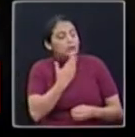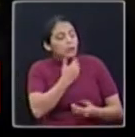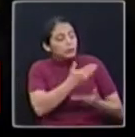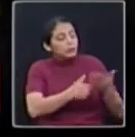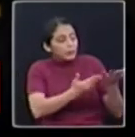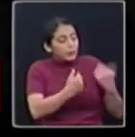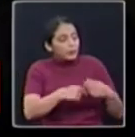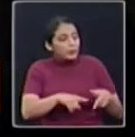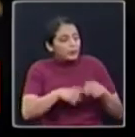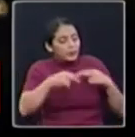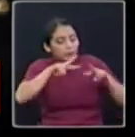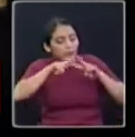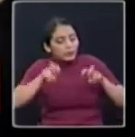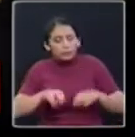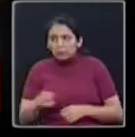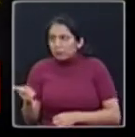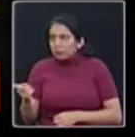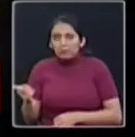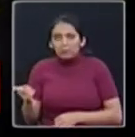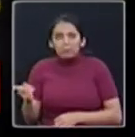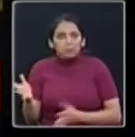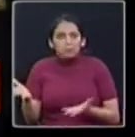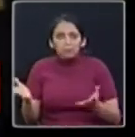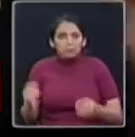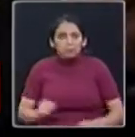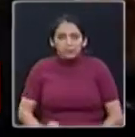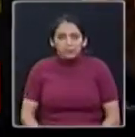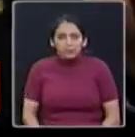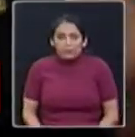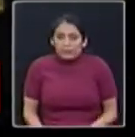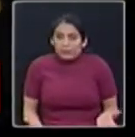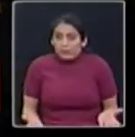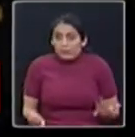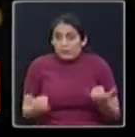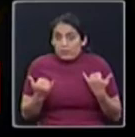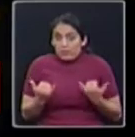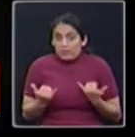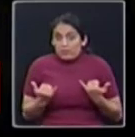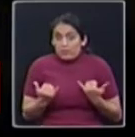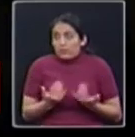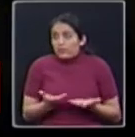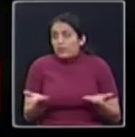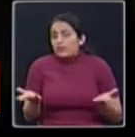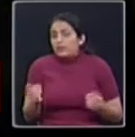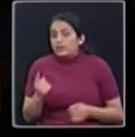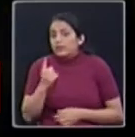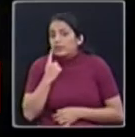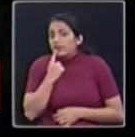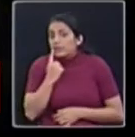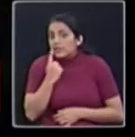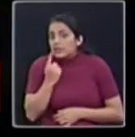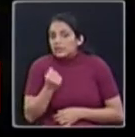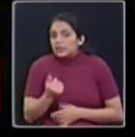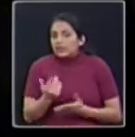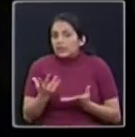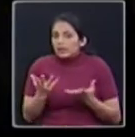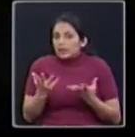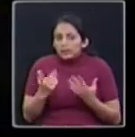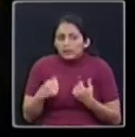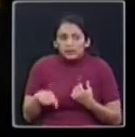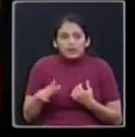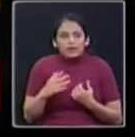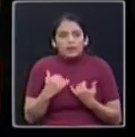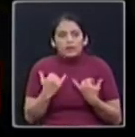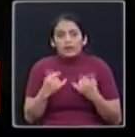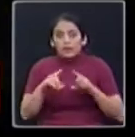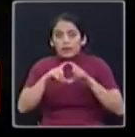Lo que me sorprende es la agilidad, entre comillas, que se da en este caso, tratando de mancillar a